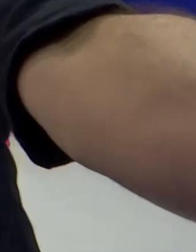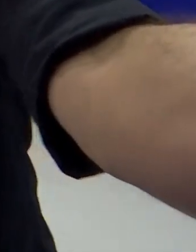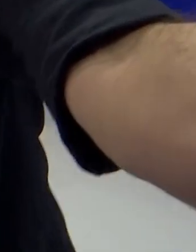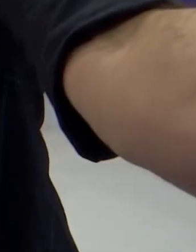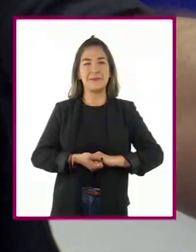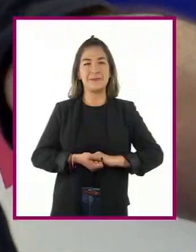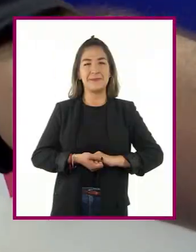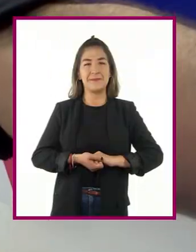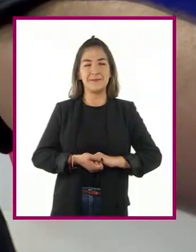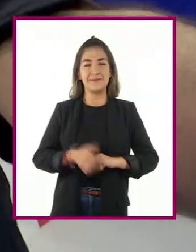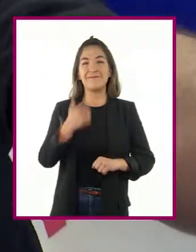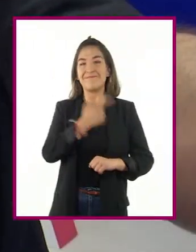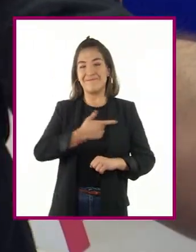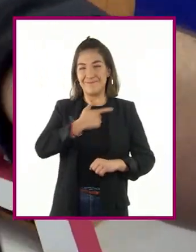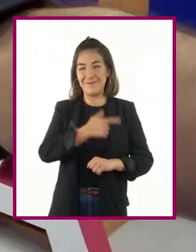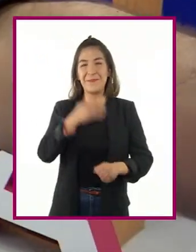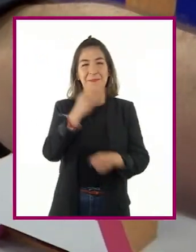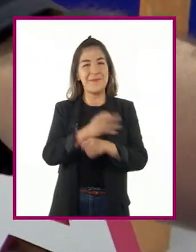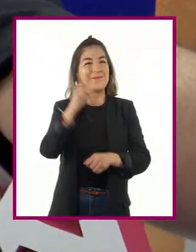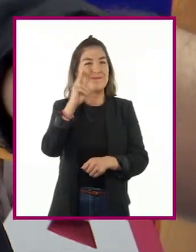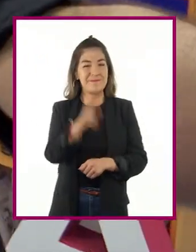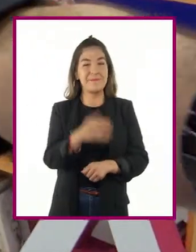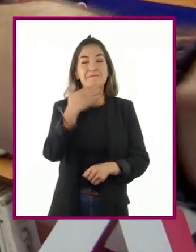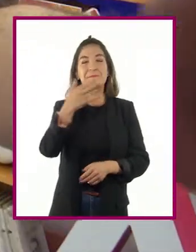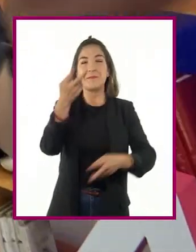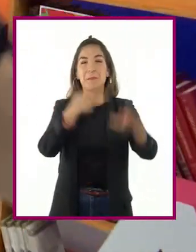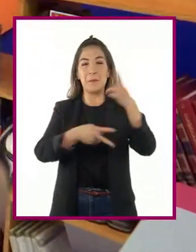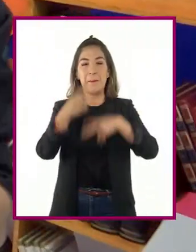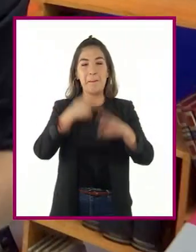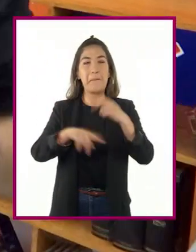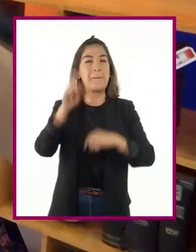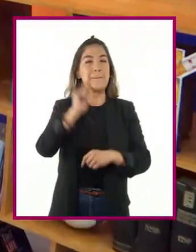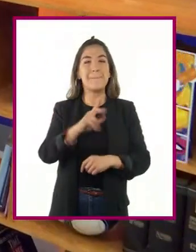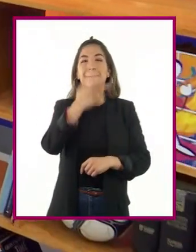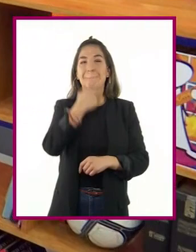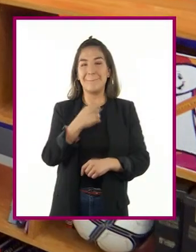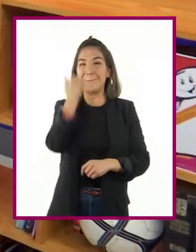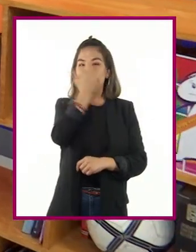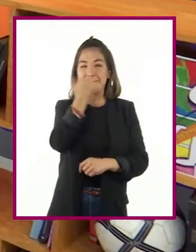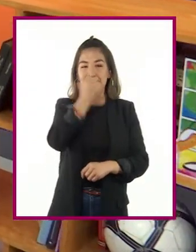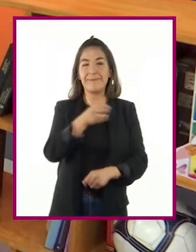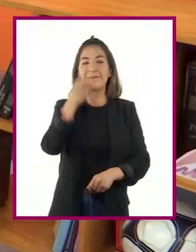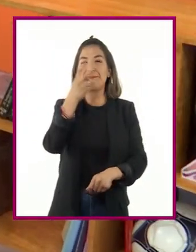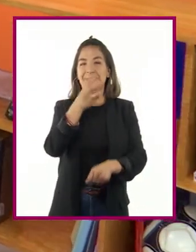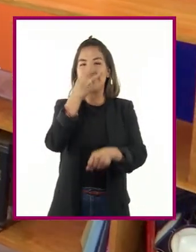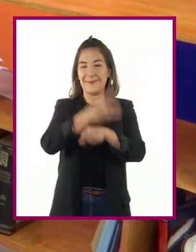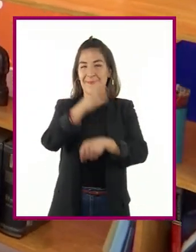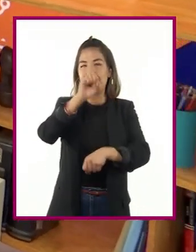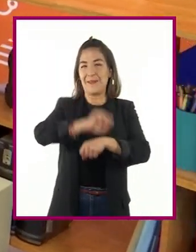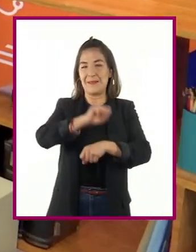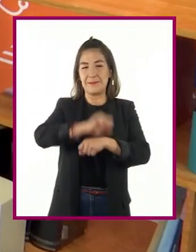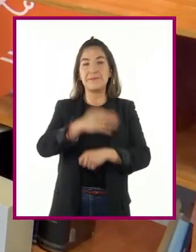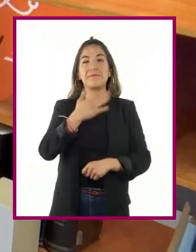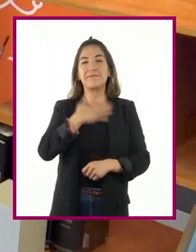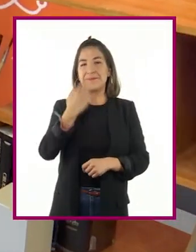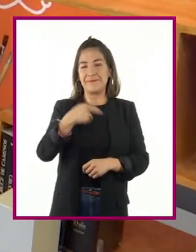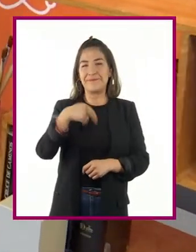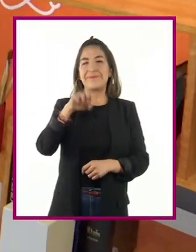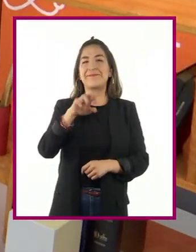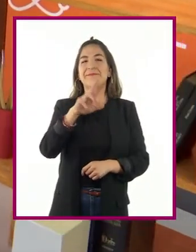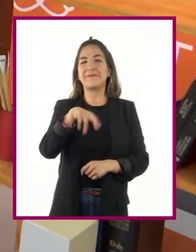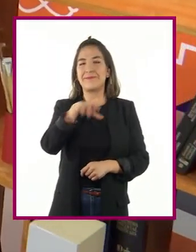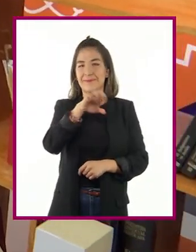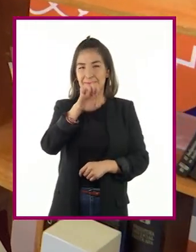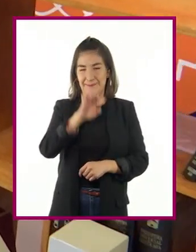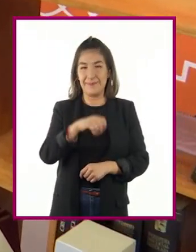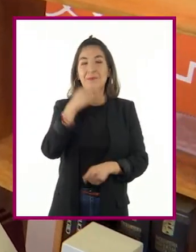Qué gusto encontrarnos por aquí de nuevo. Les doy la bienvenida a las alumnas y alumnos de lengua materna de tercer grado de secundaria. Soy Enrique Rodal.